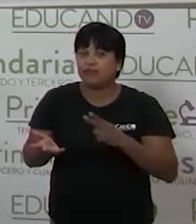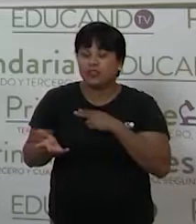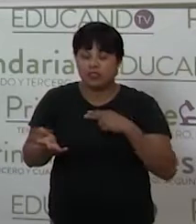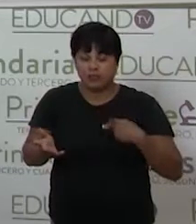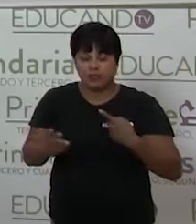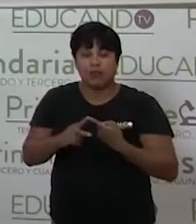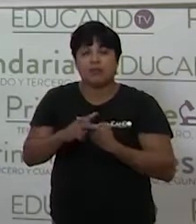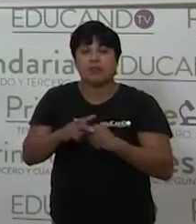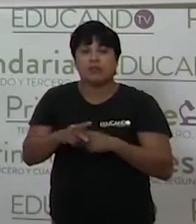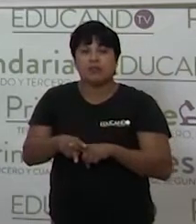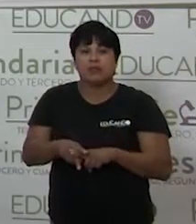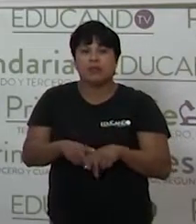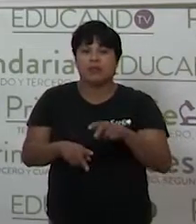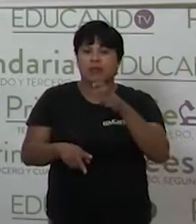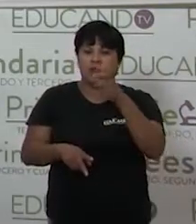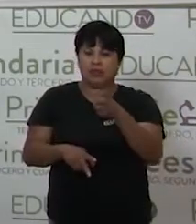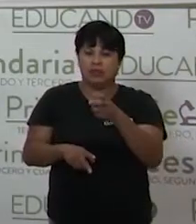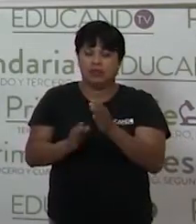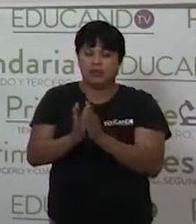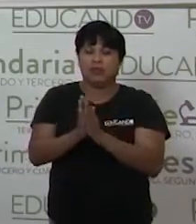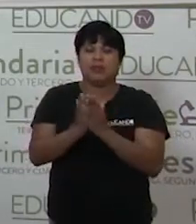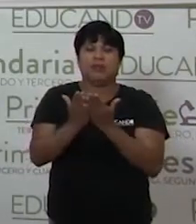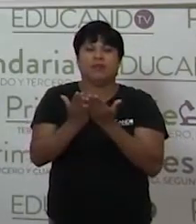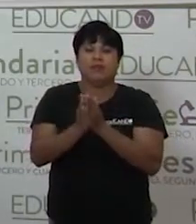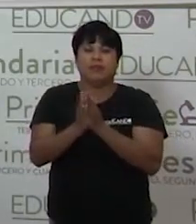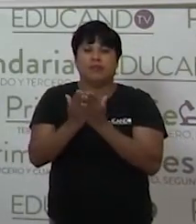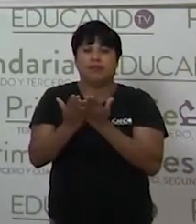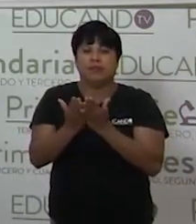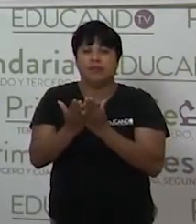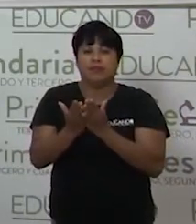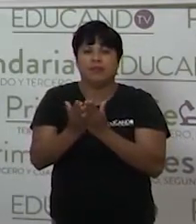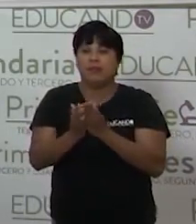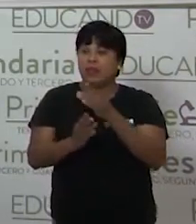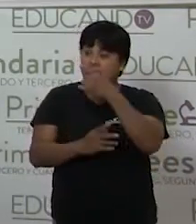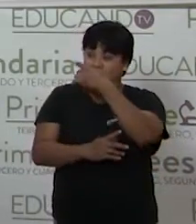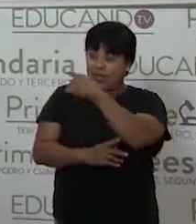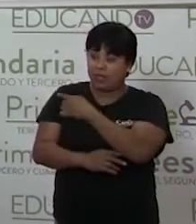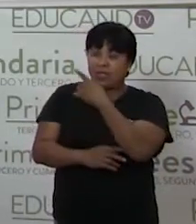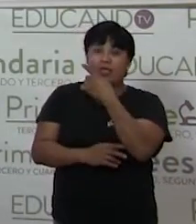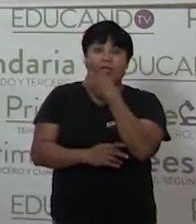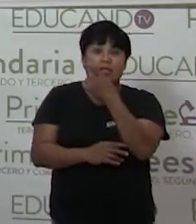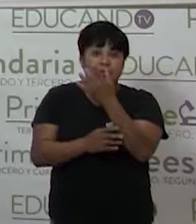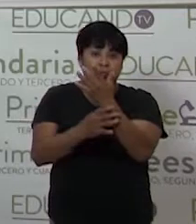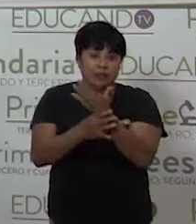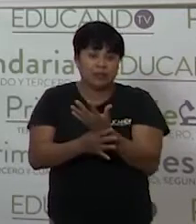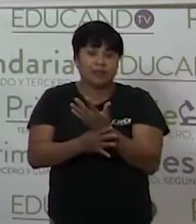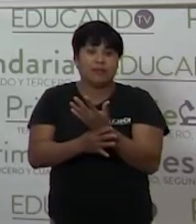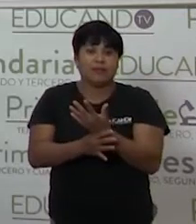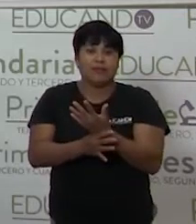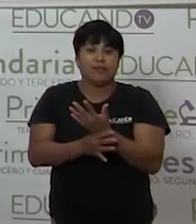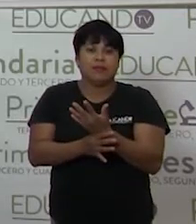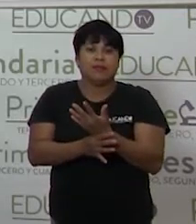vamos a empezar con este libro aquí dice